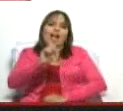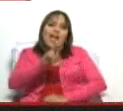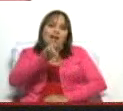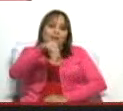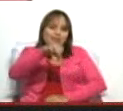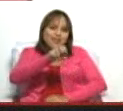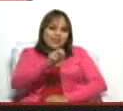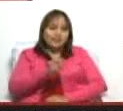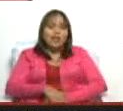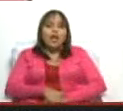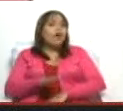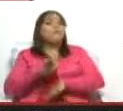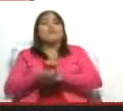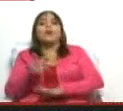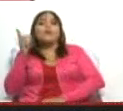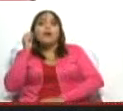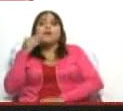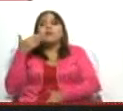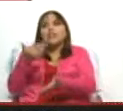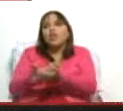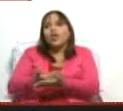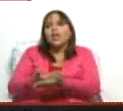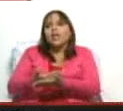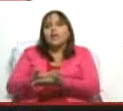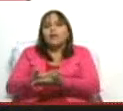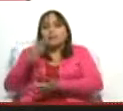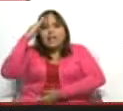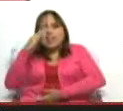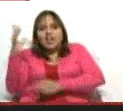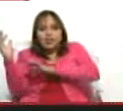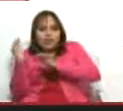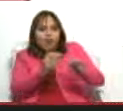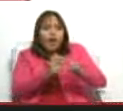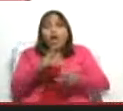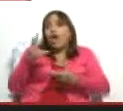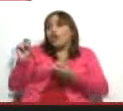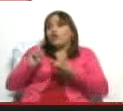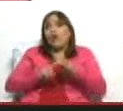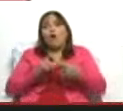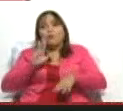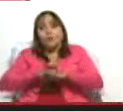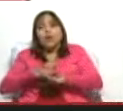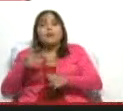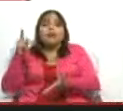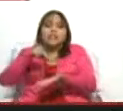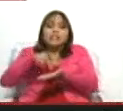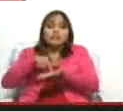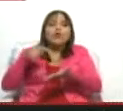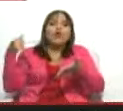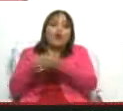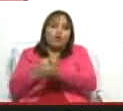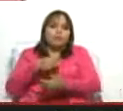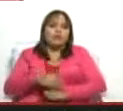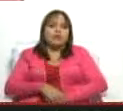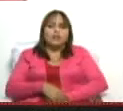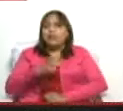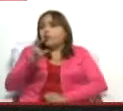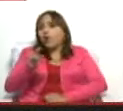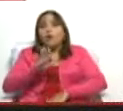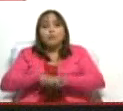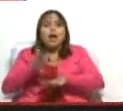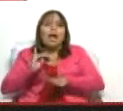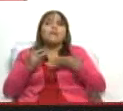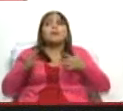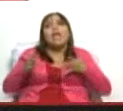Carmencita López pidió invasiones contra su propio país, no porque Carmencita López participó en golpes de Estado, no, nada de eso, es porque le tienen